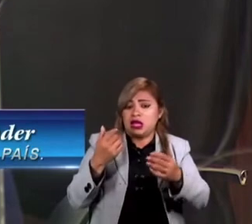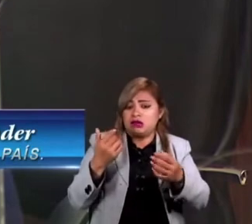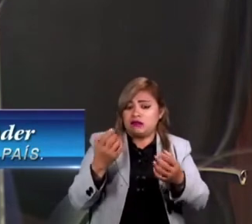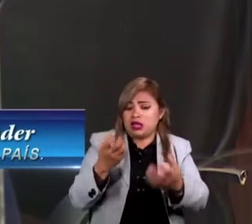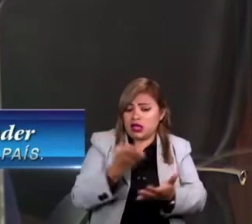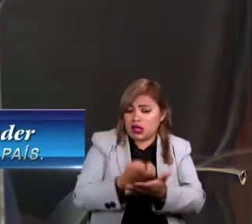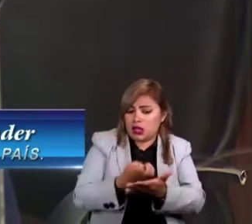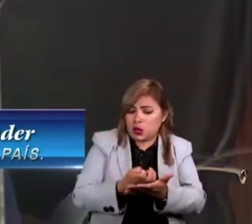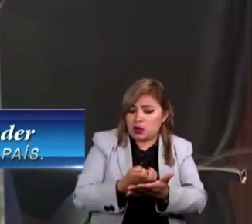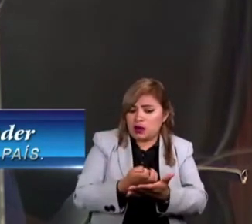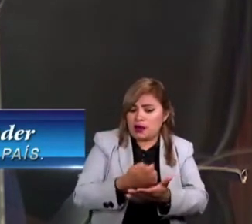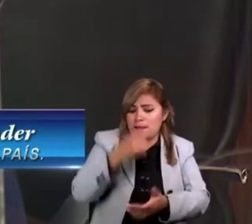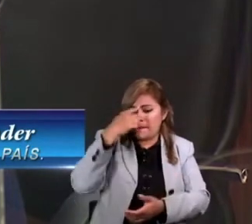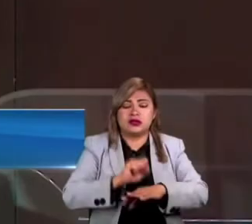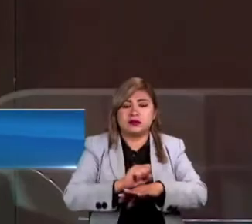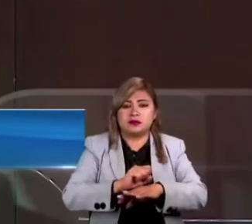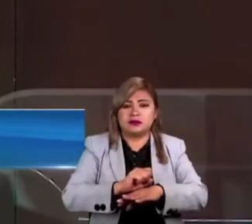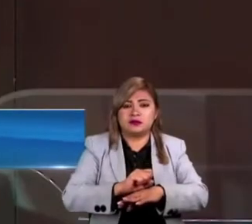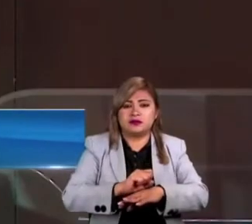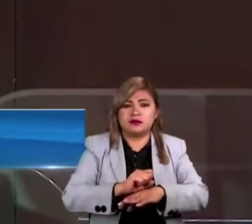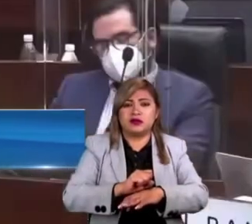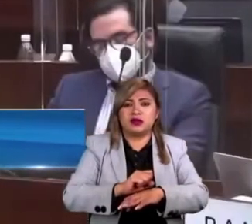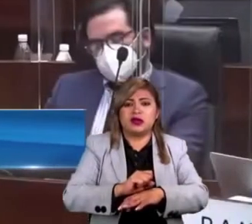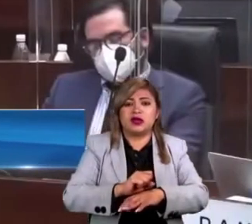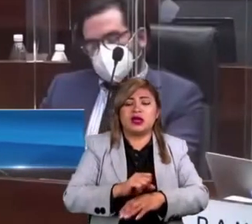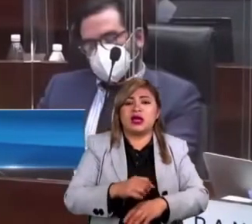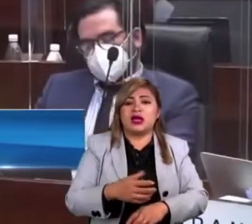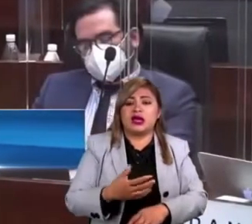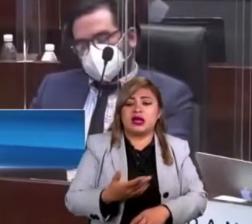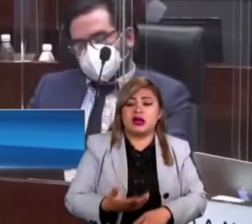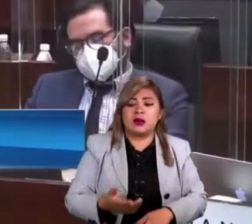más larga de la región? Que